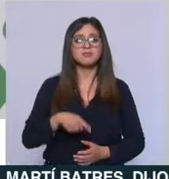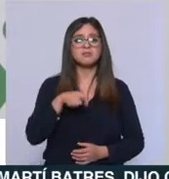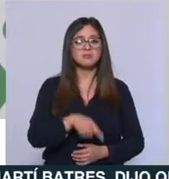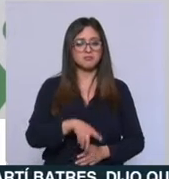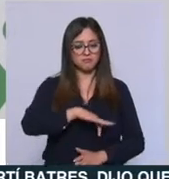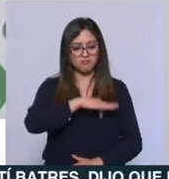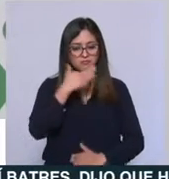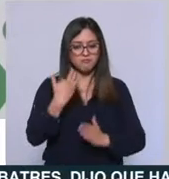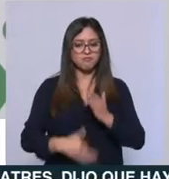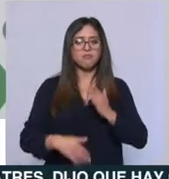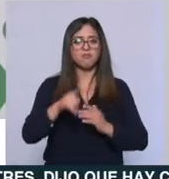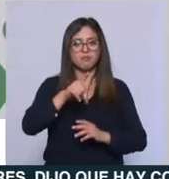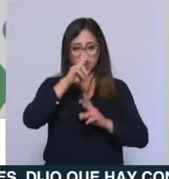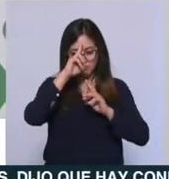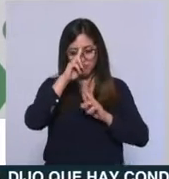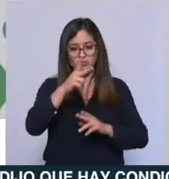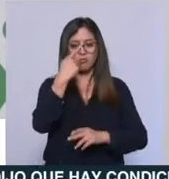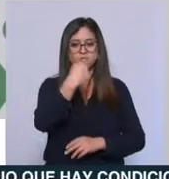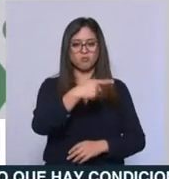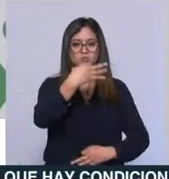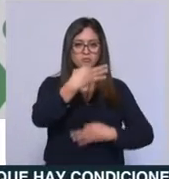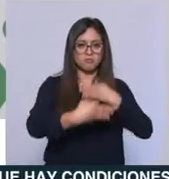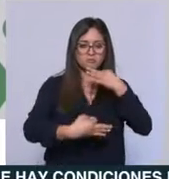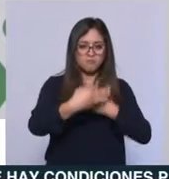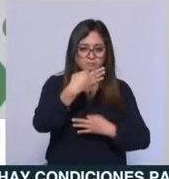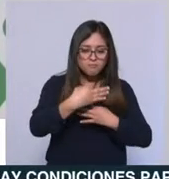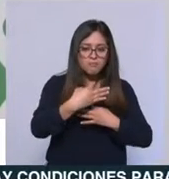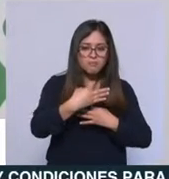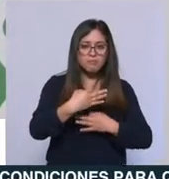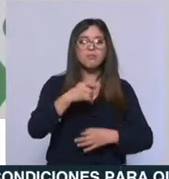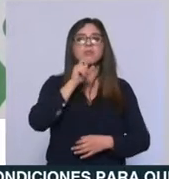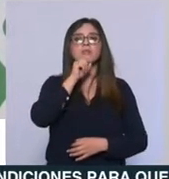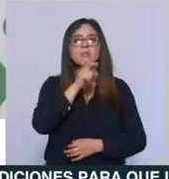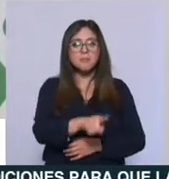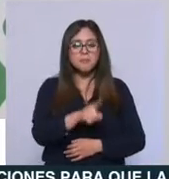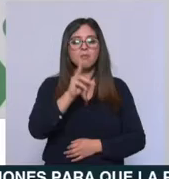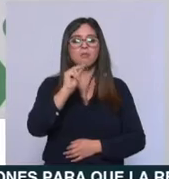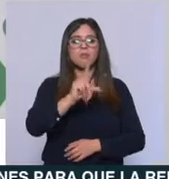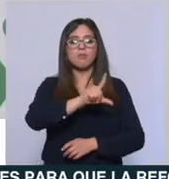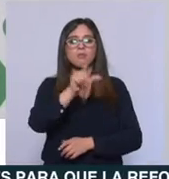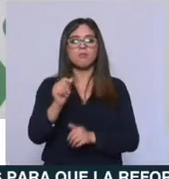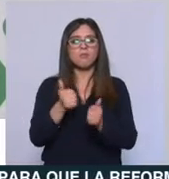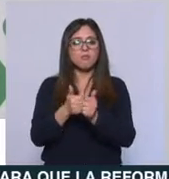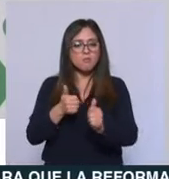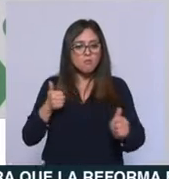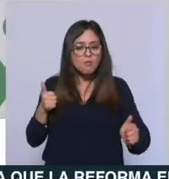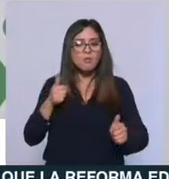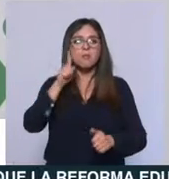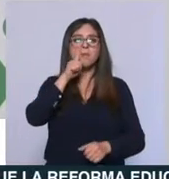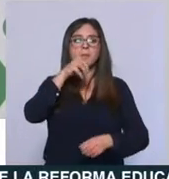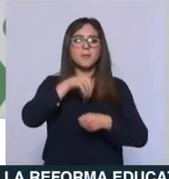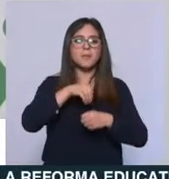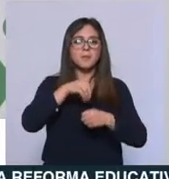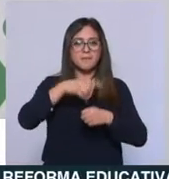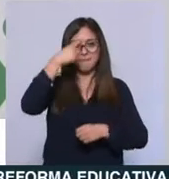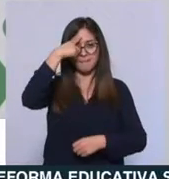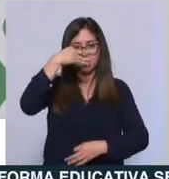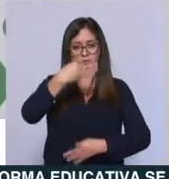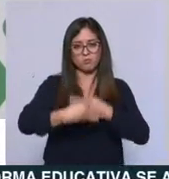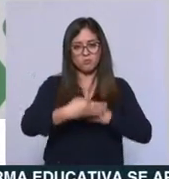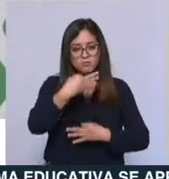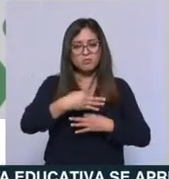al debido proceso, retrasos y obstrucciones al acceso a la justicia y a la